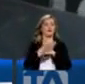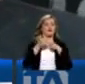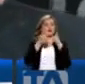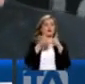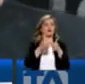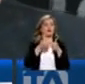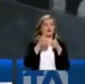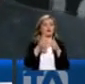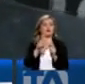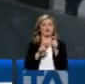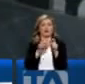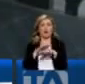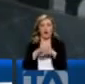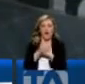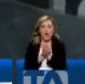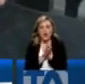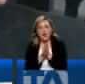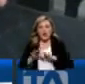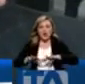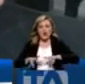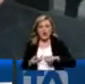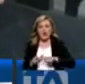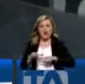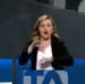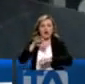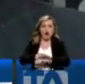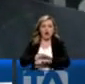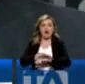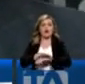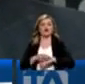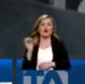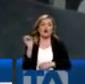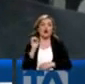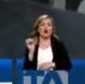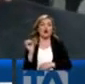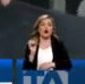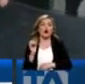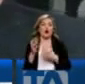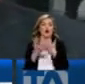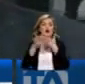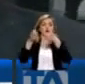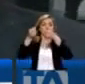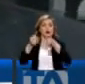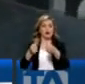precandidaturas de pillastres que caminan con grillete, o de PPLs, de